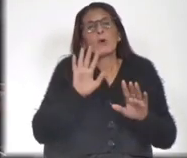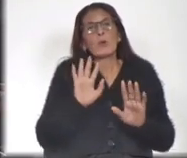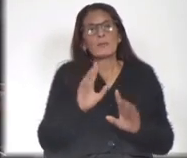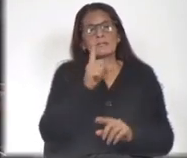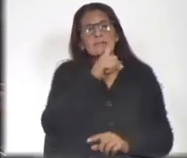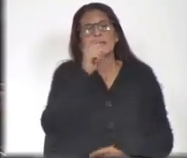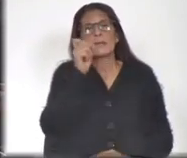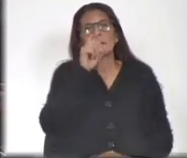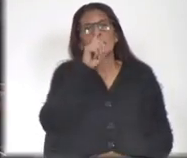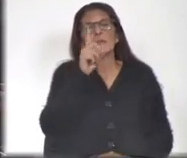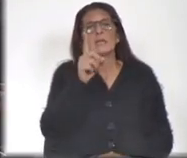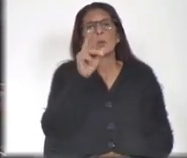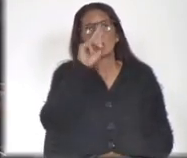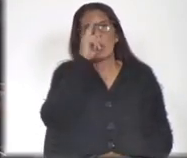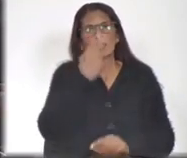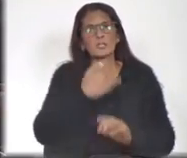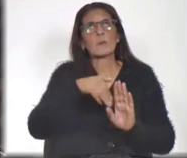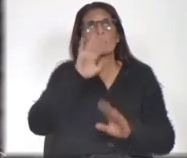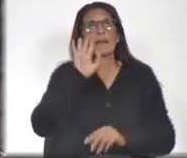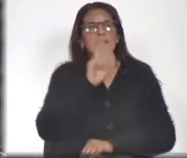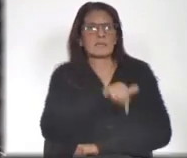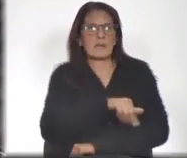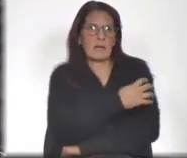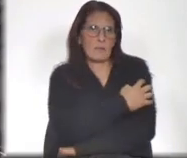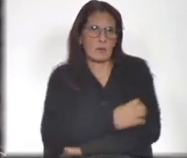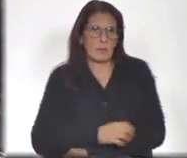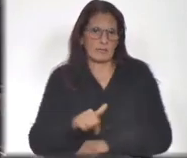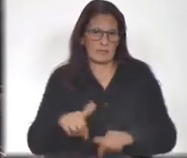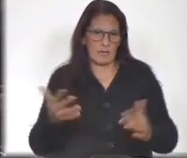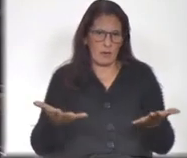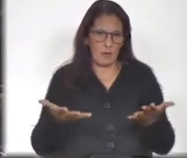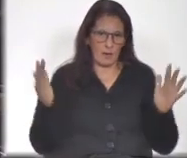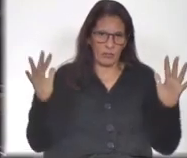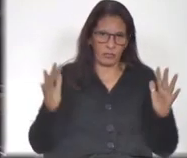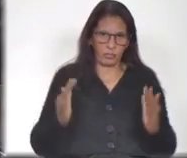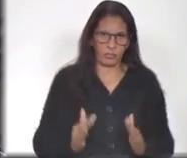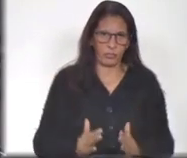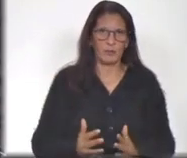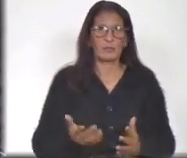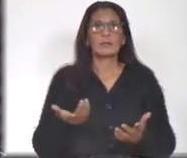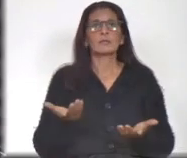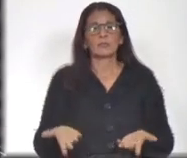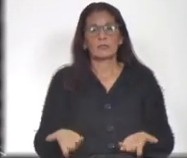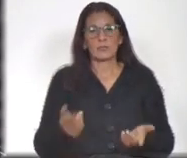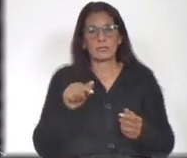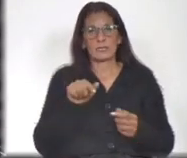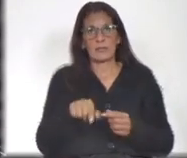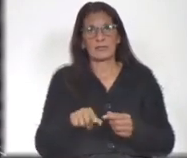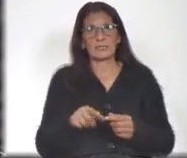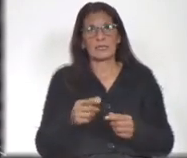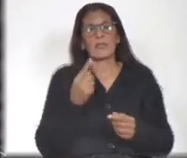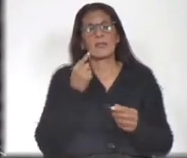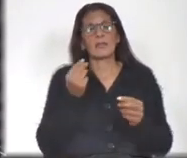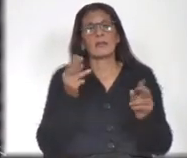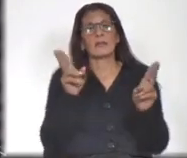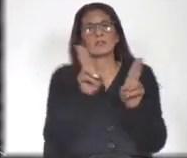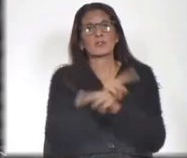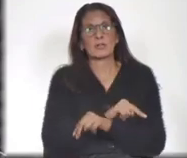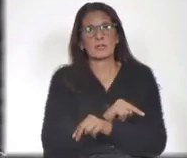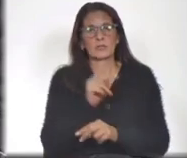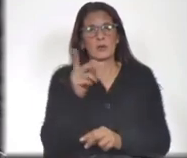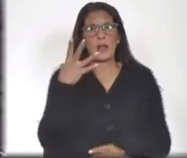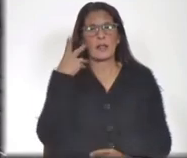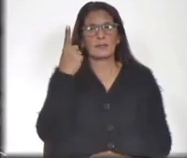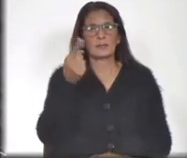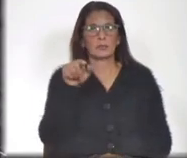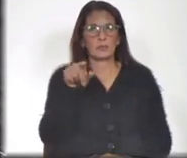100.000 uruguayos más en la pobreza, en este contexto en que se da este tratamiento de exoneración al director